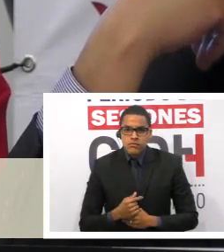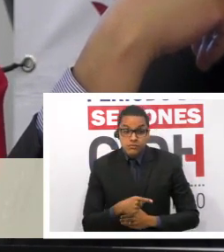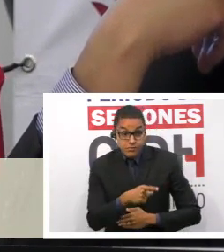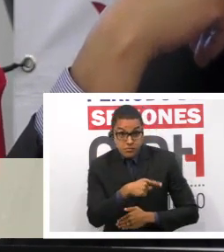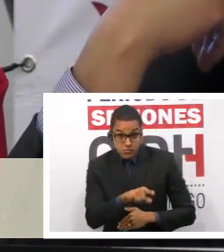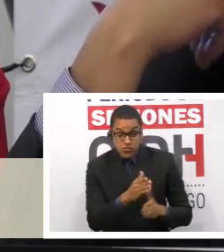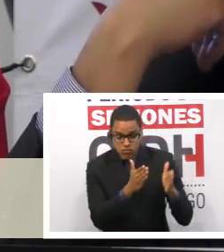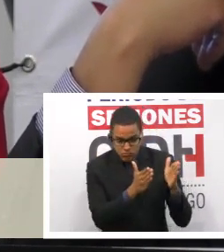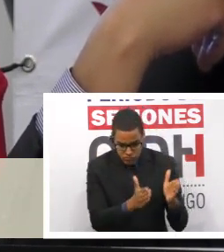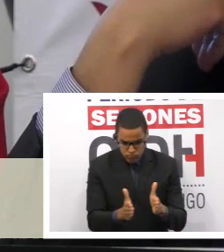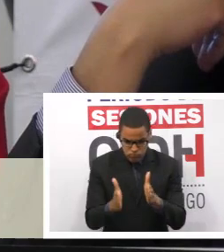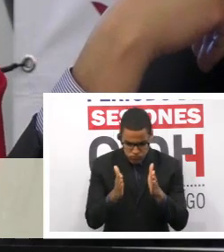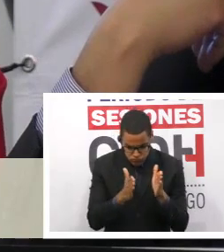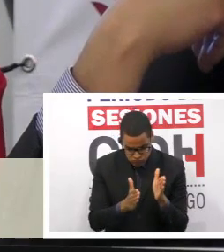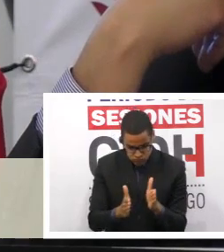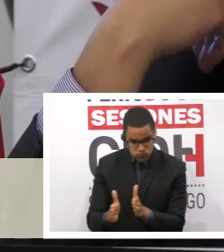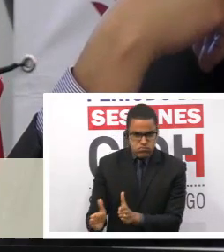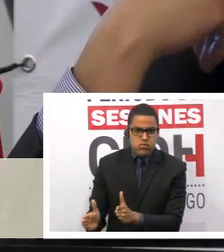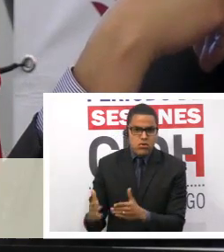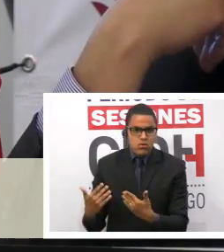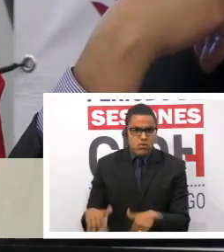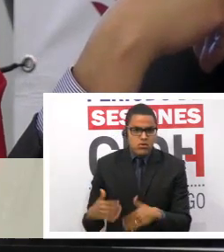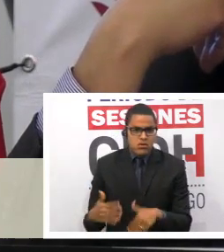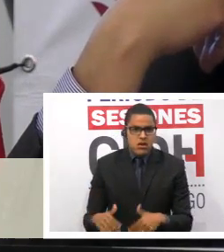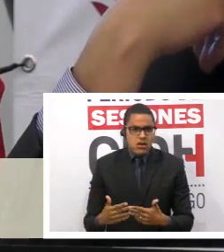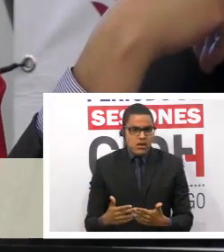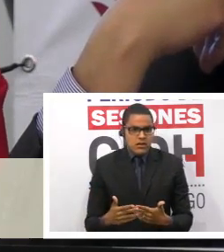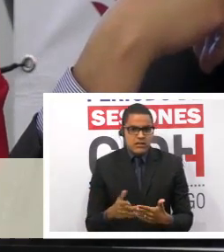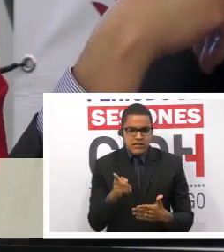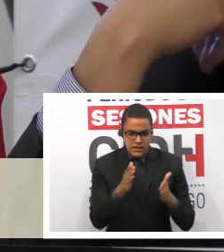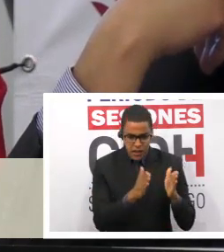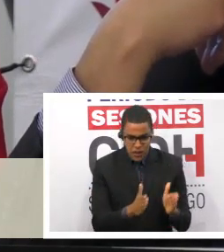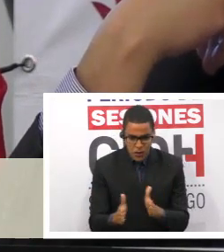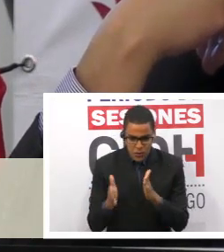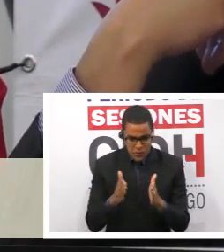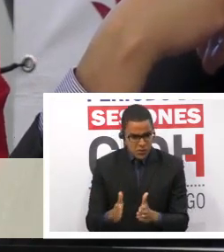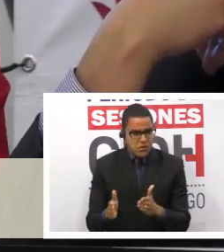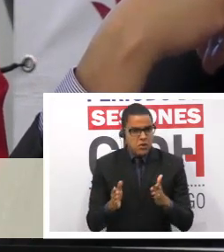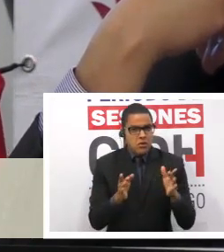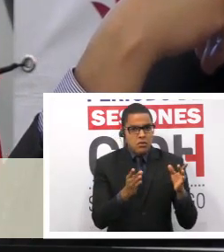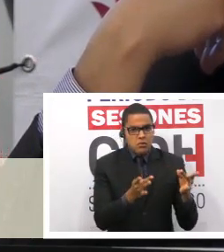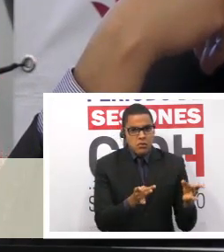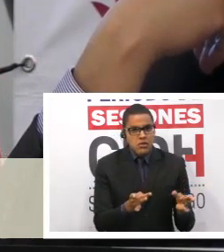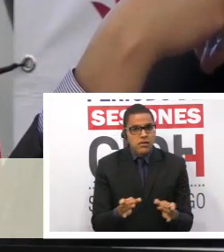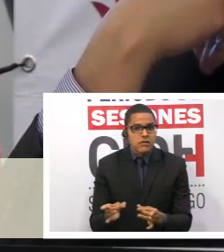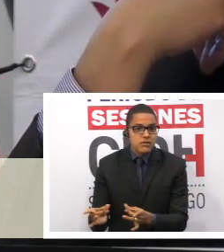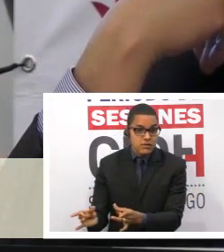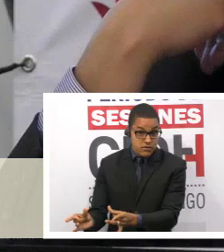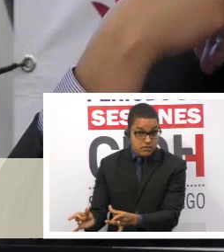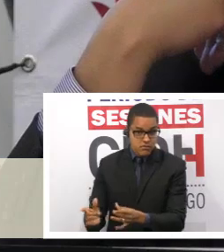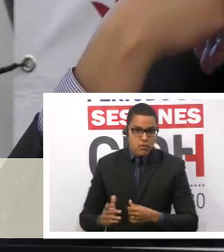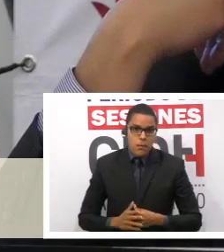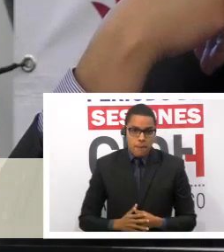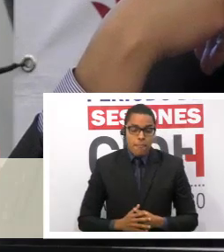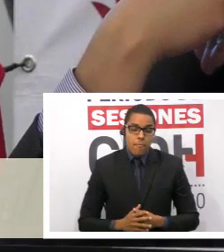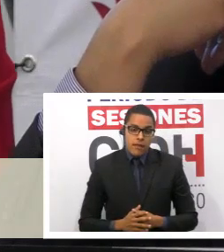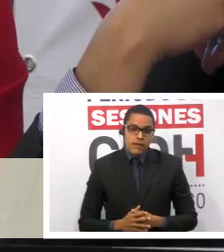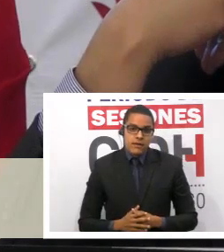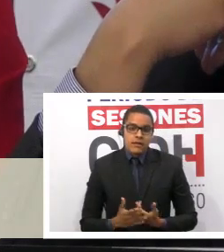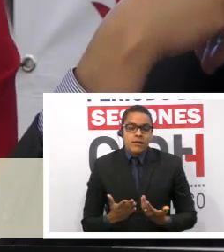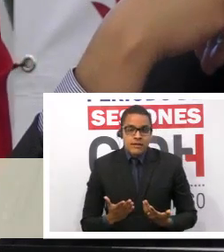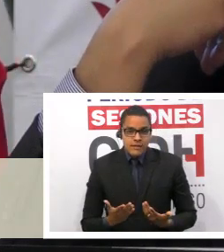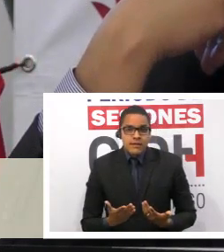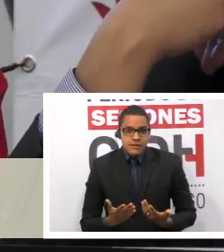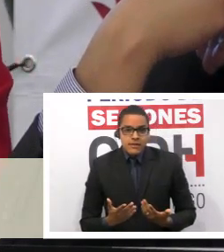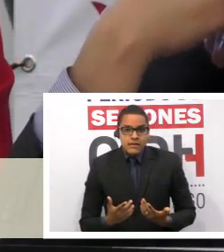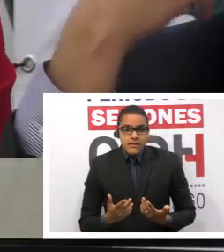tan rica y que nos da una foto de algunos de los países de la región en los que se están dando estas lamentables son